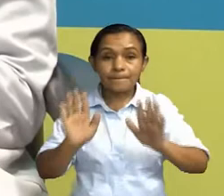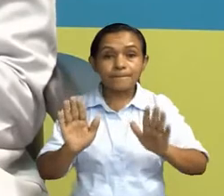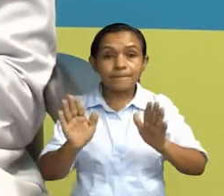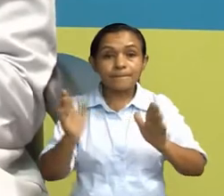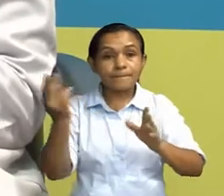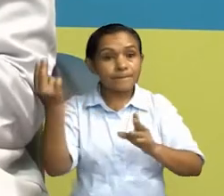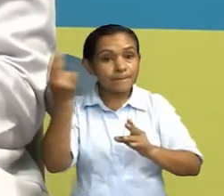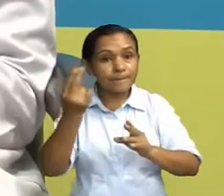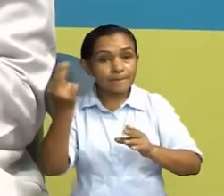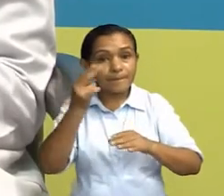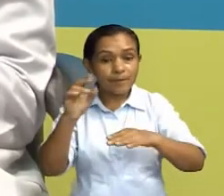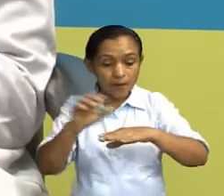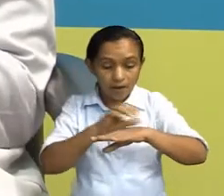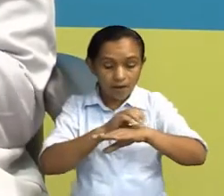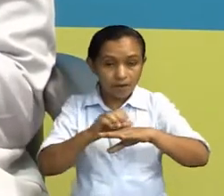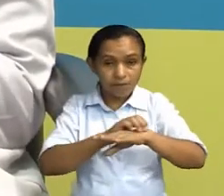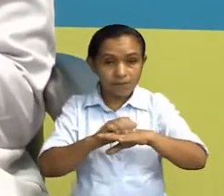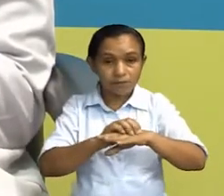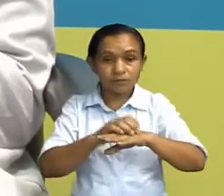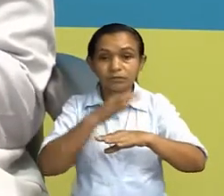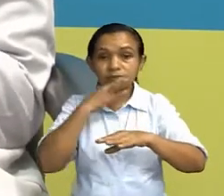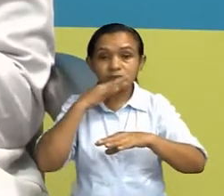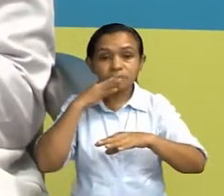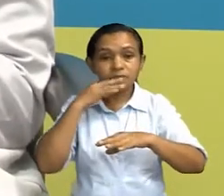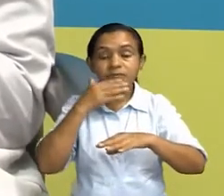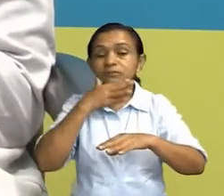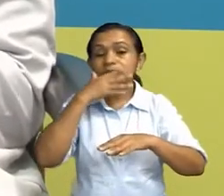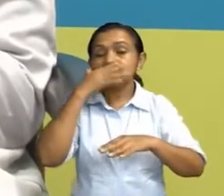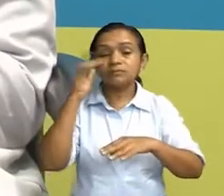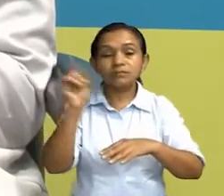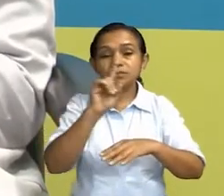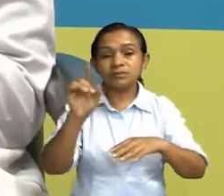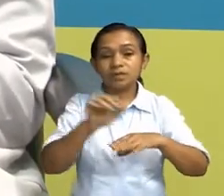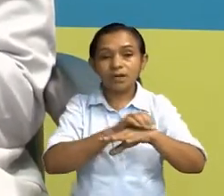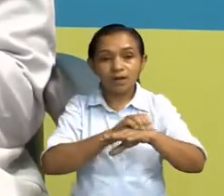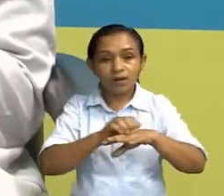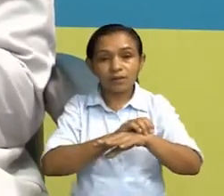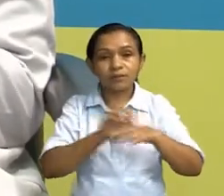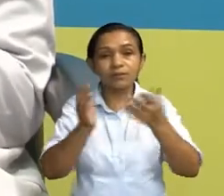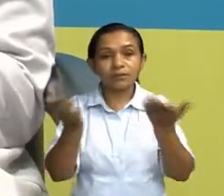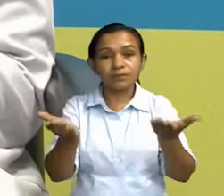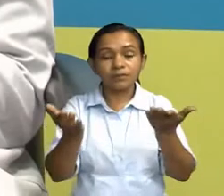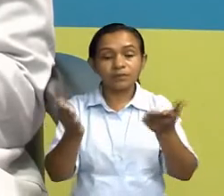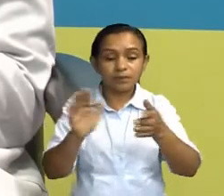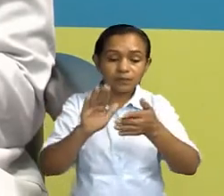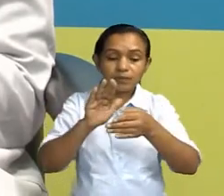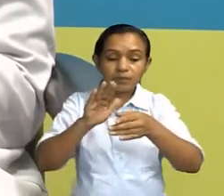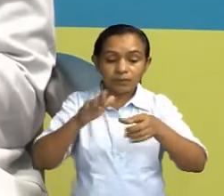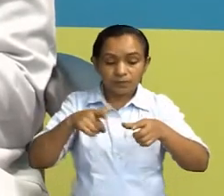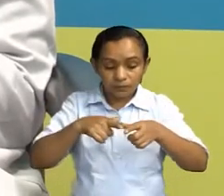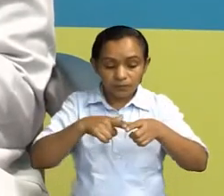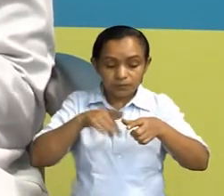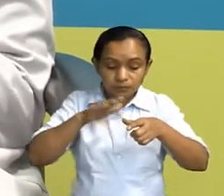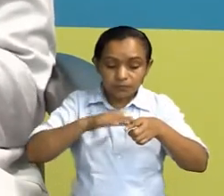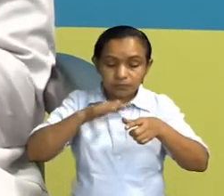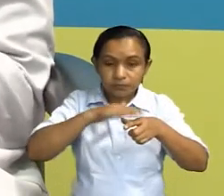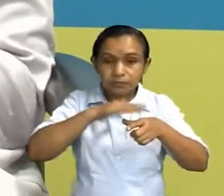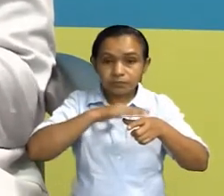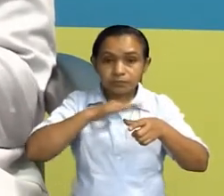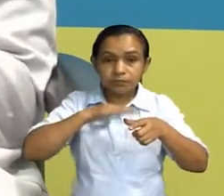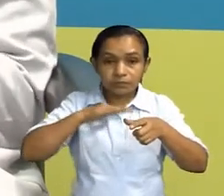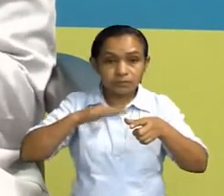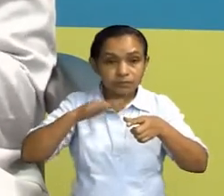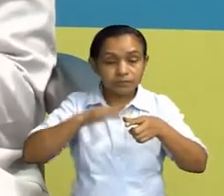el uso de jabón neutro. Una vez que se baña la niña con su jabón neutro, el secado del área genital previo a